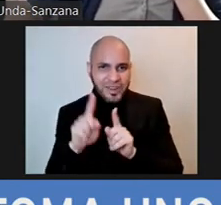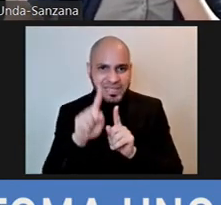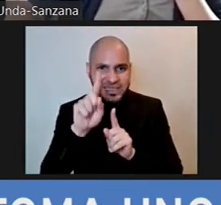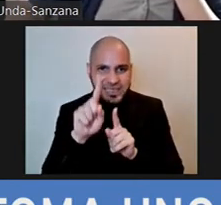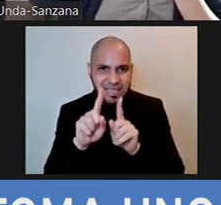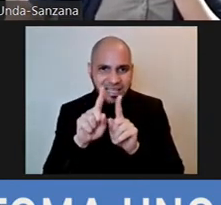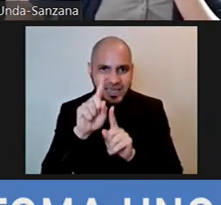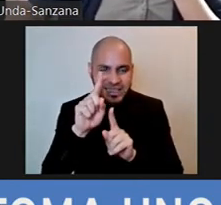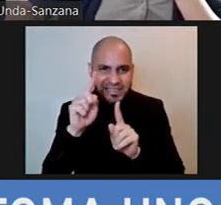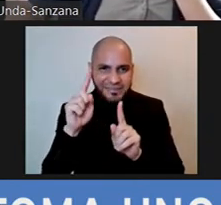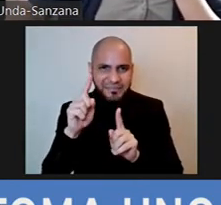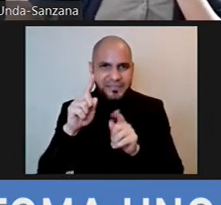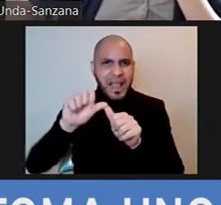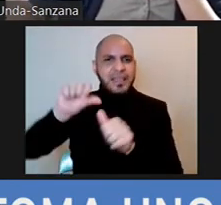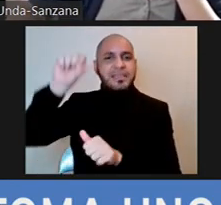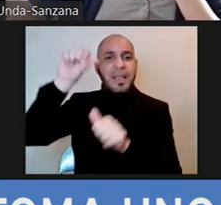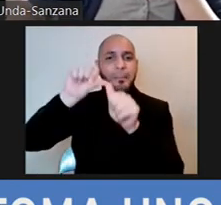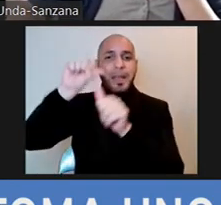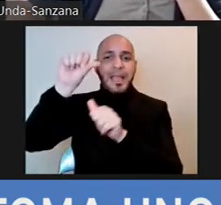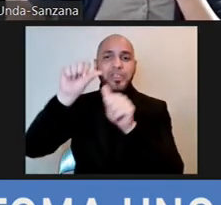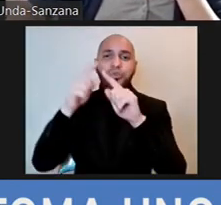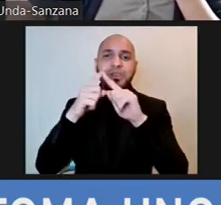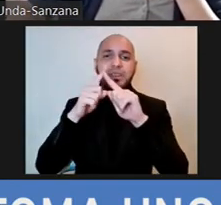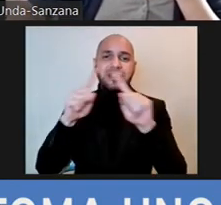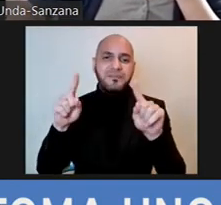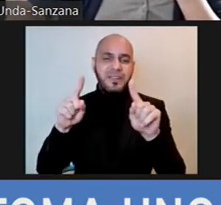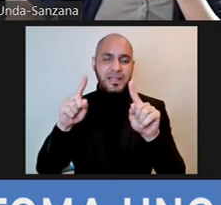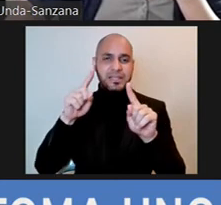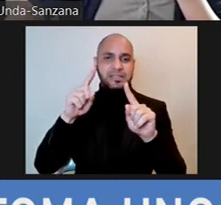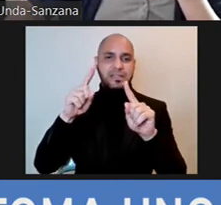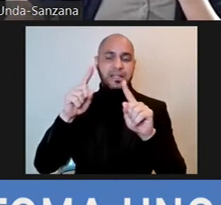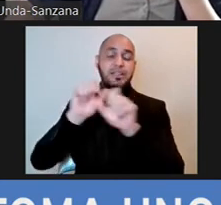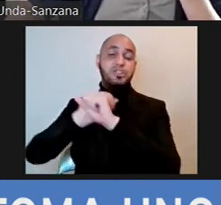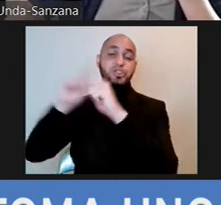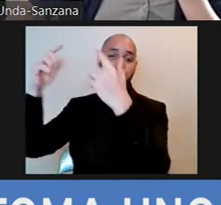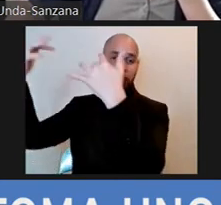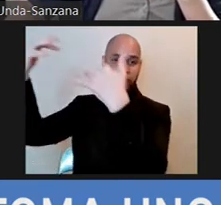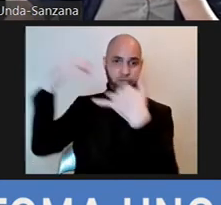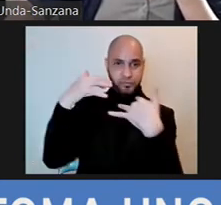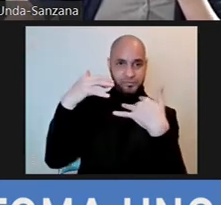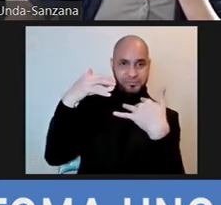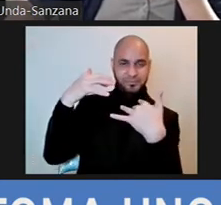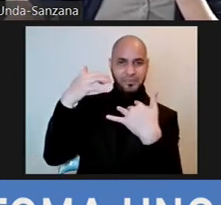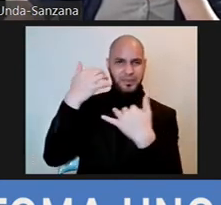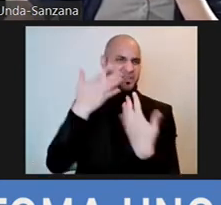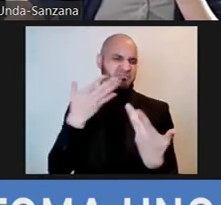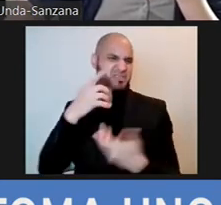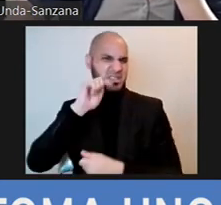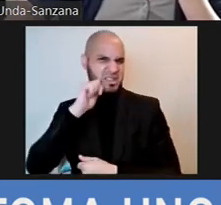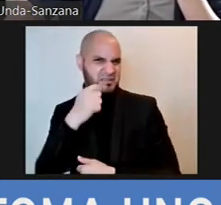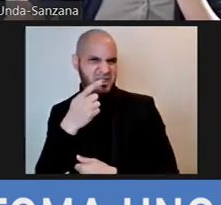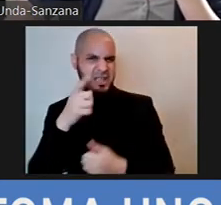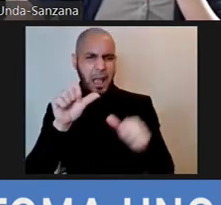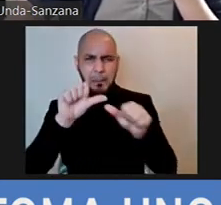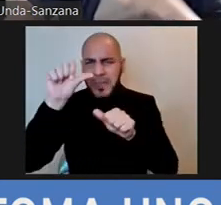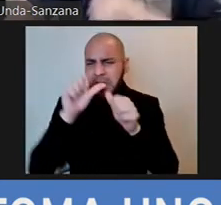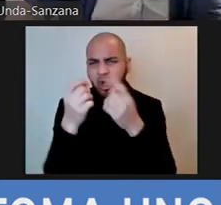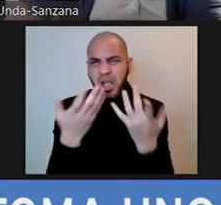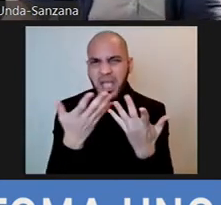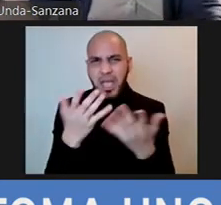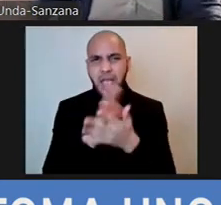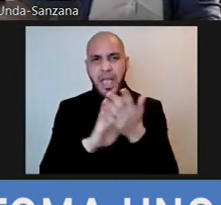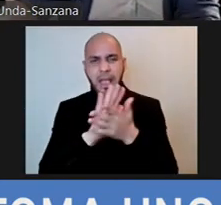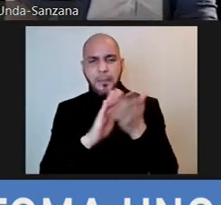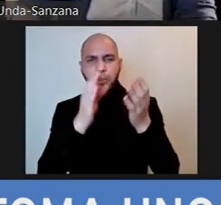que en realidad viene a ser el tamaño de una variación en la radiación solar. De manera que, ¿qué es lo que ellos midieron? Lo